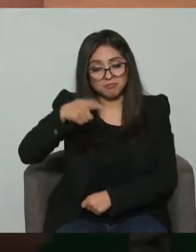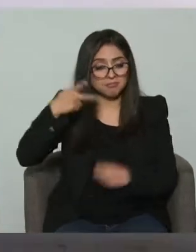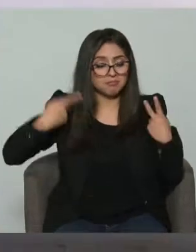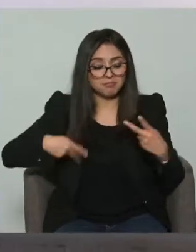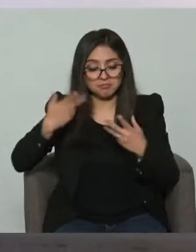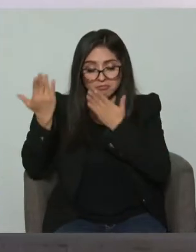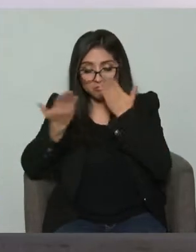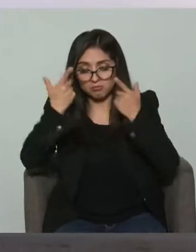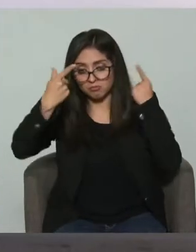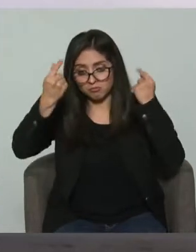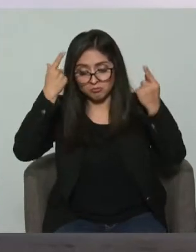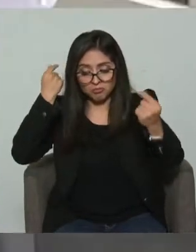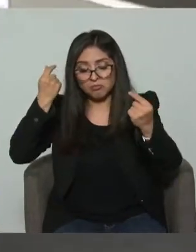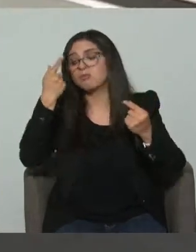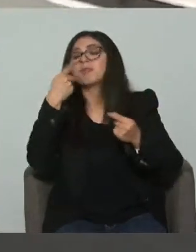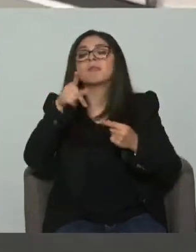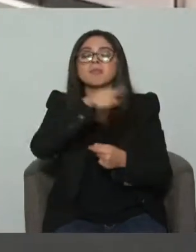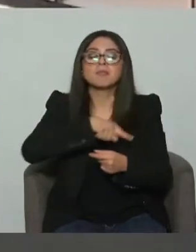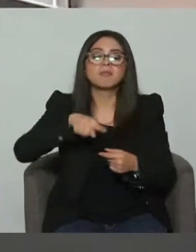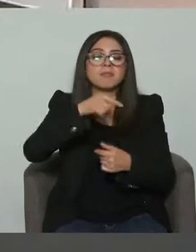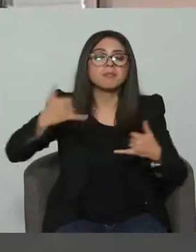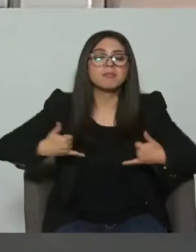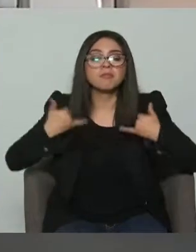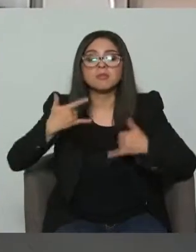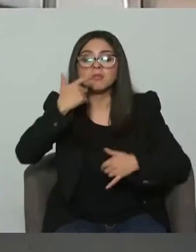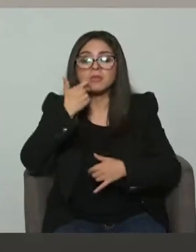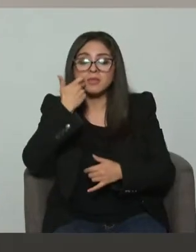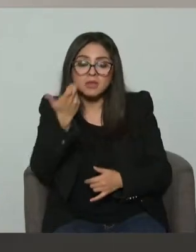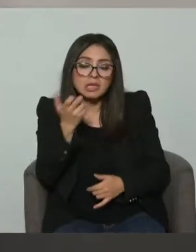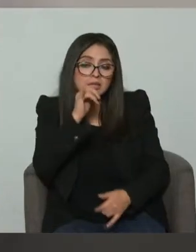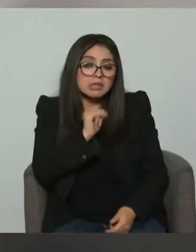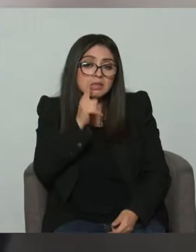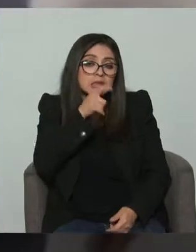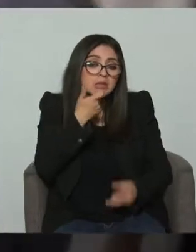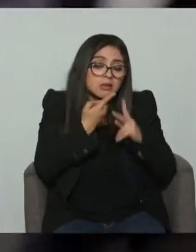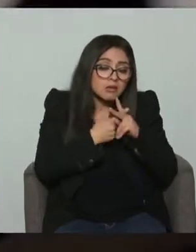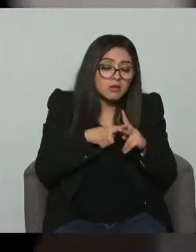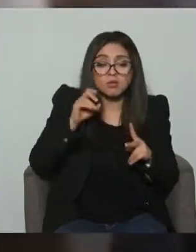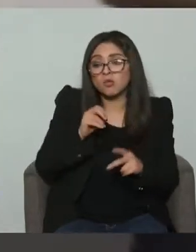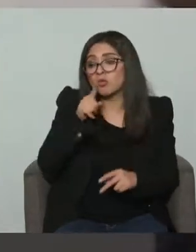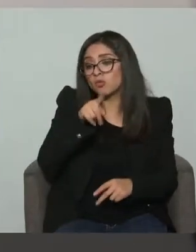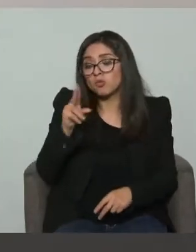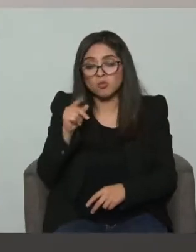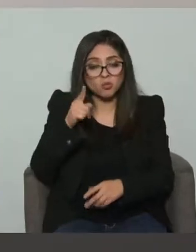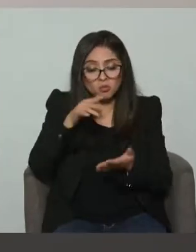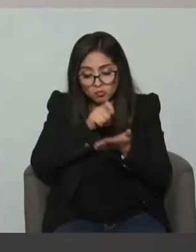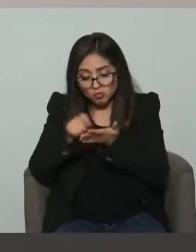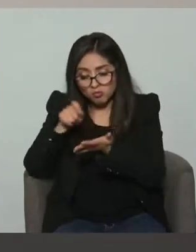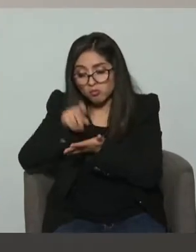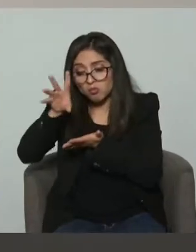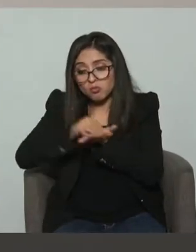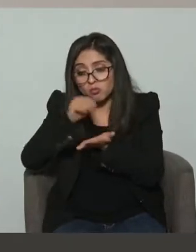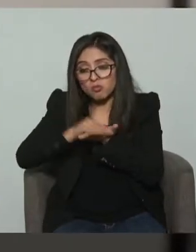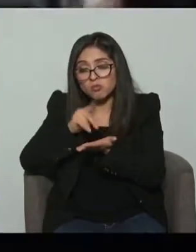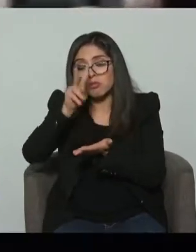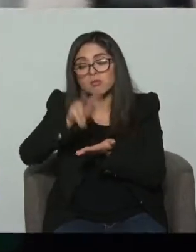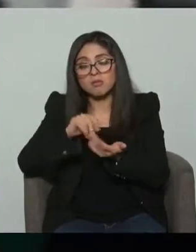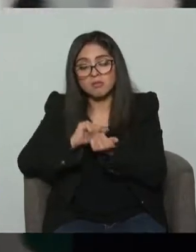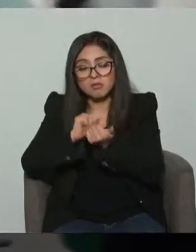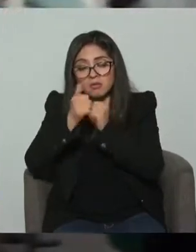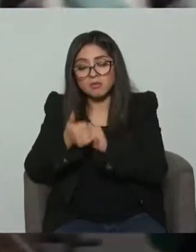que serían de estos jóvenes que hoy empiezan, que ya están empezando, porque están registrando ya, y que los esperamos